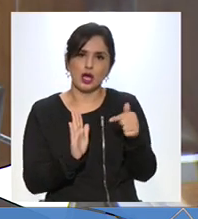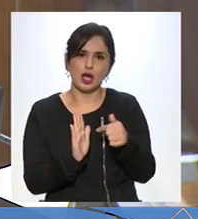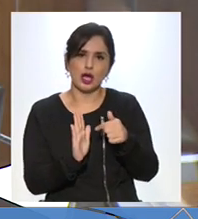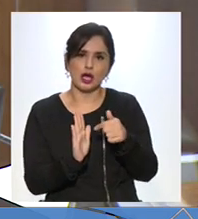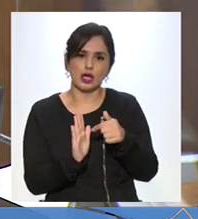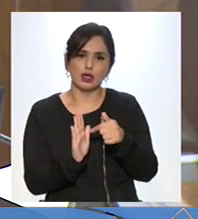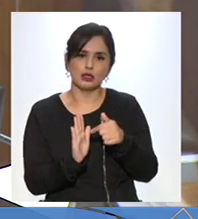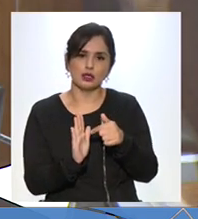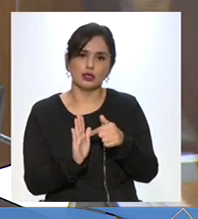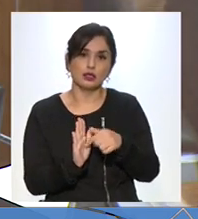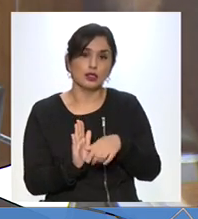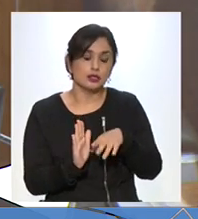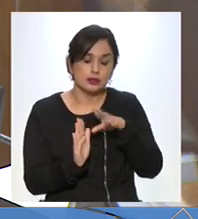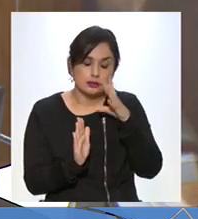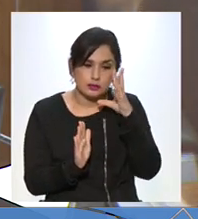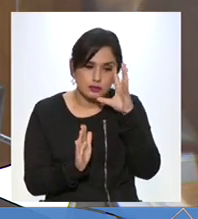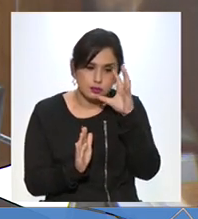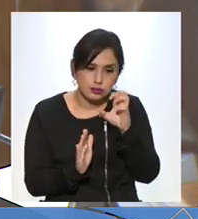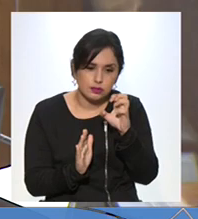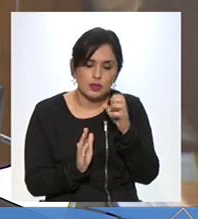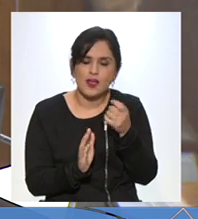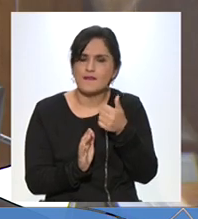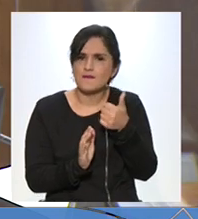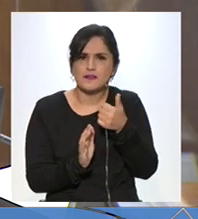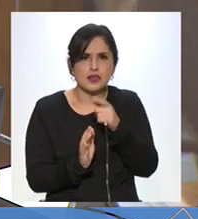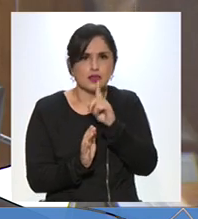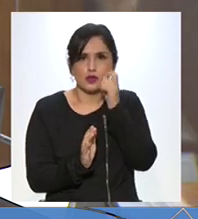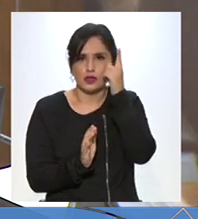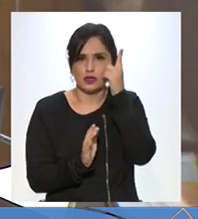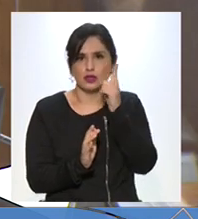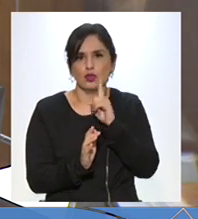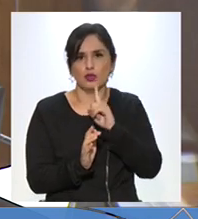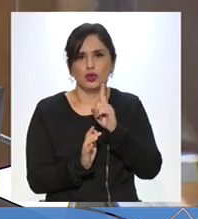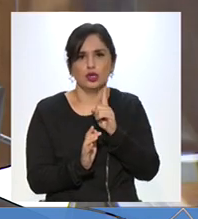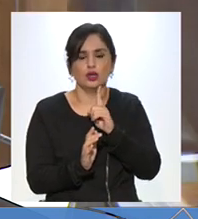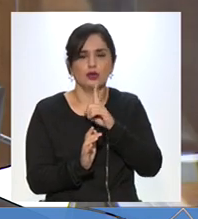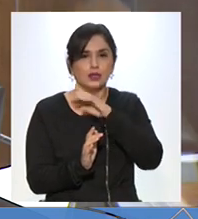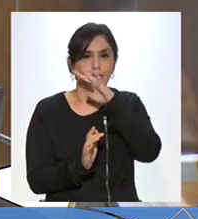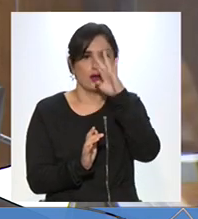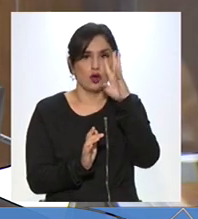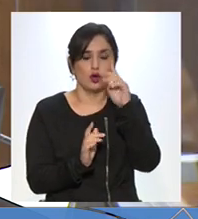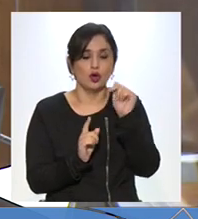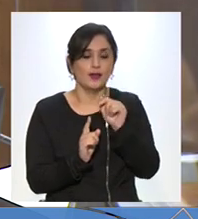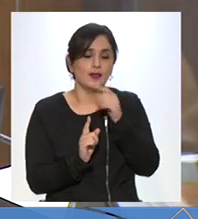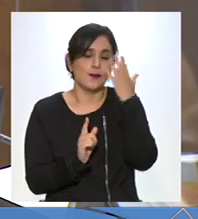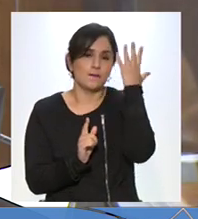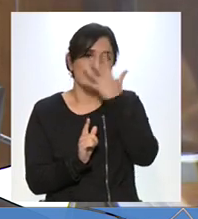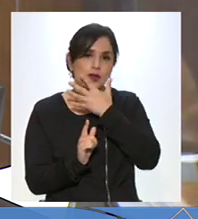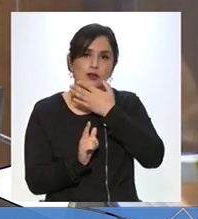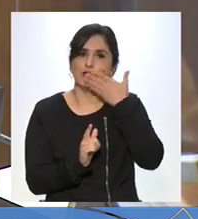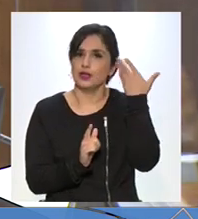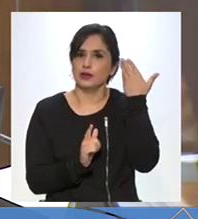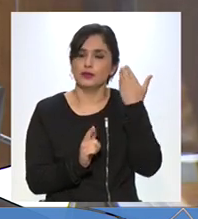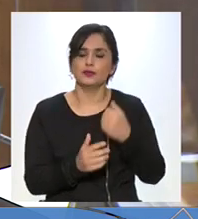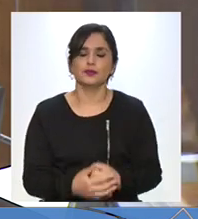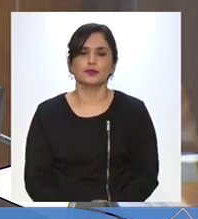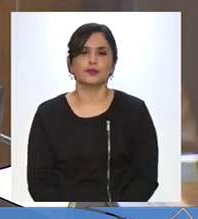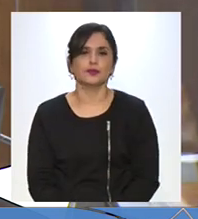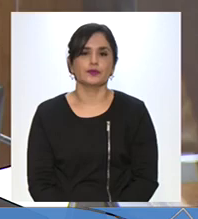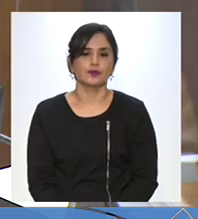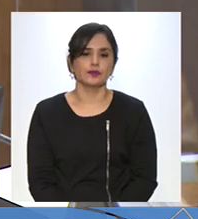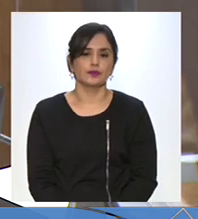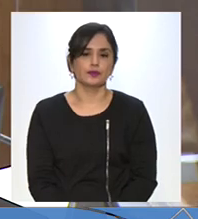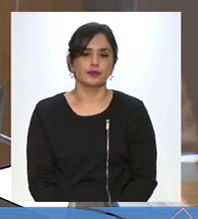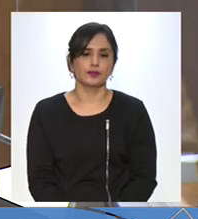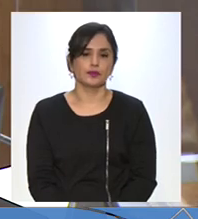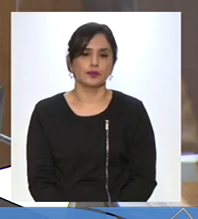negro, no la logro percibir, porque siento que es un factor que deberá ser, y por lo menos